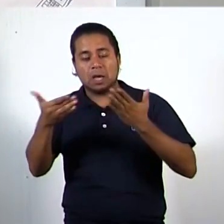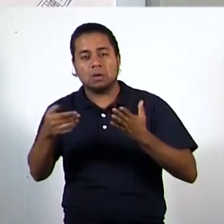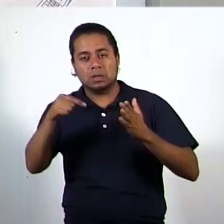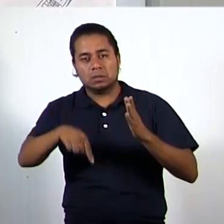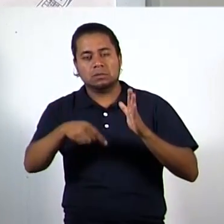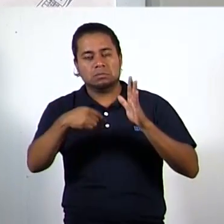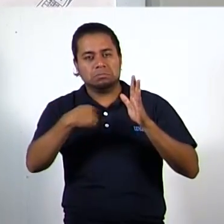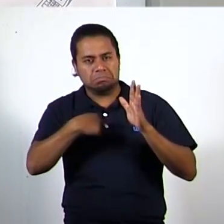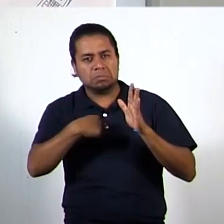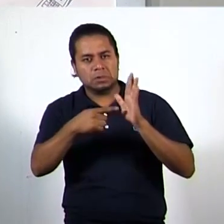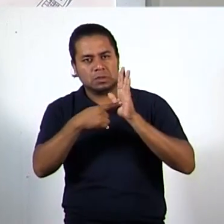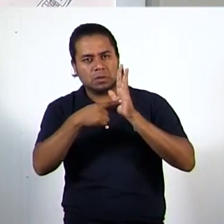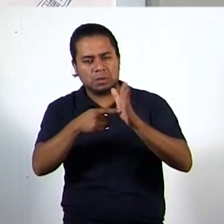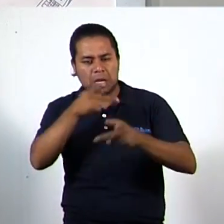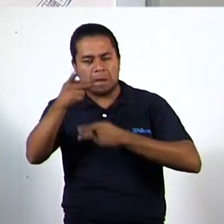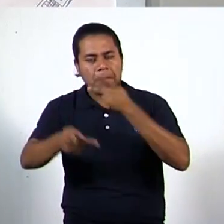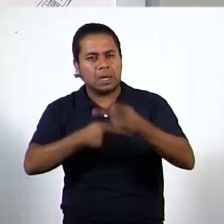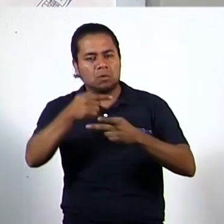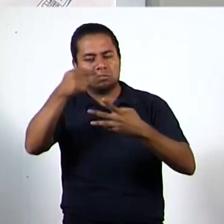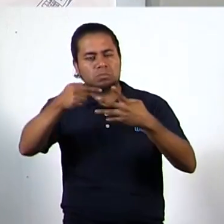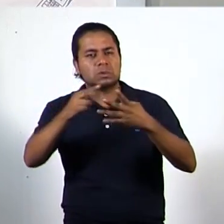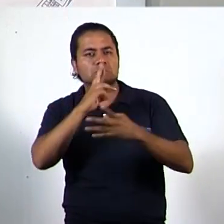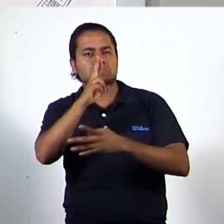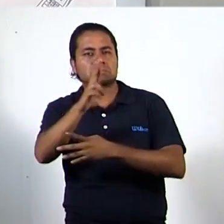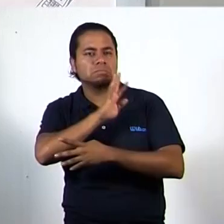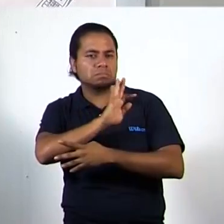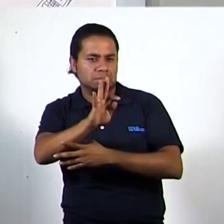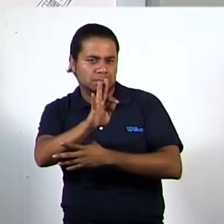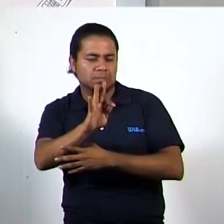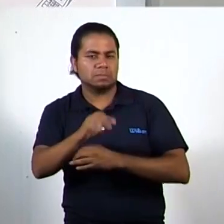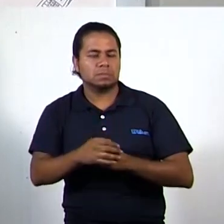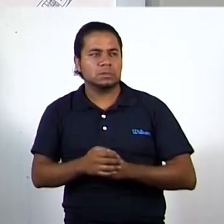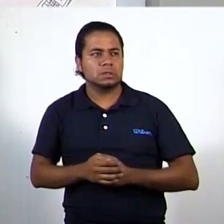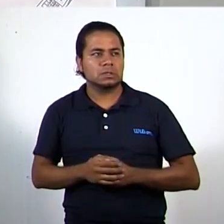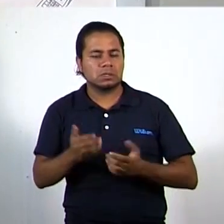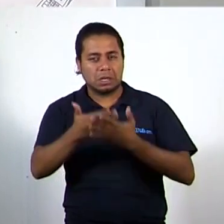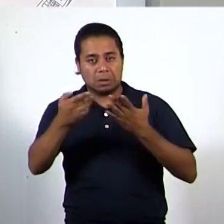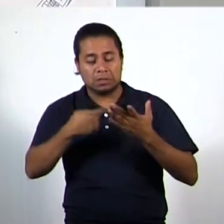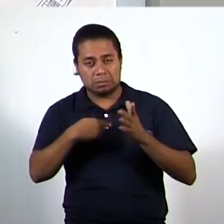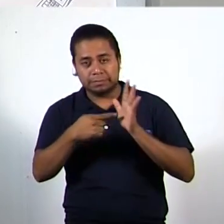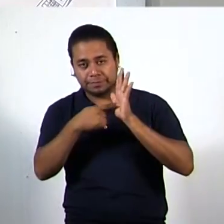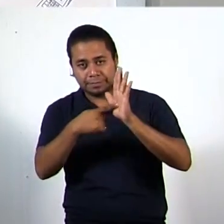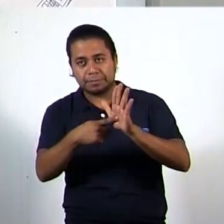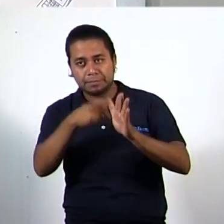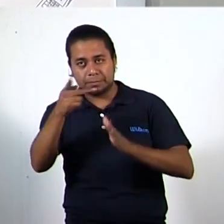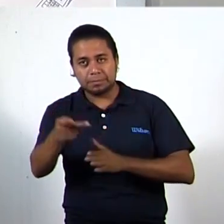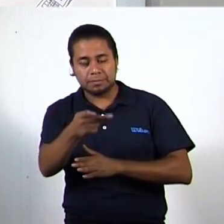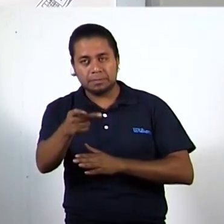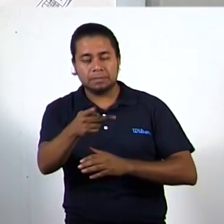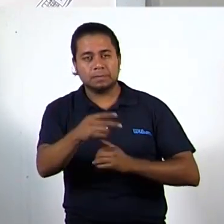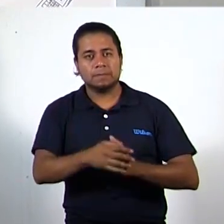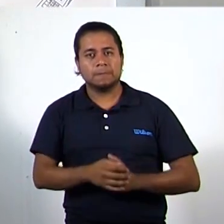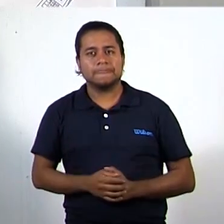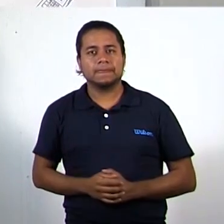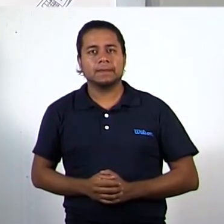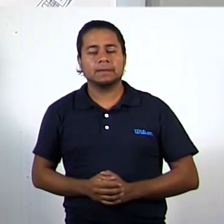otro o contestamos la siguiente pregunta? Muy bien, permíteme presentártela.